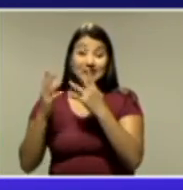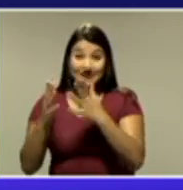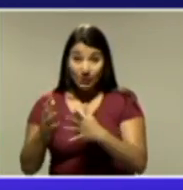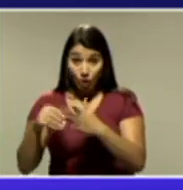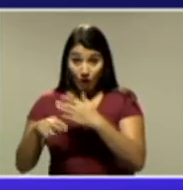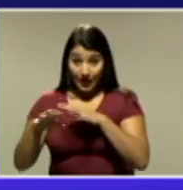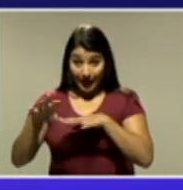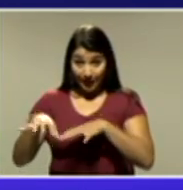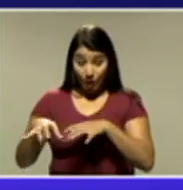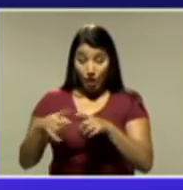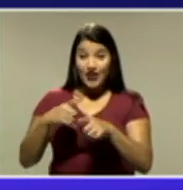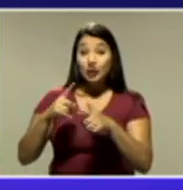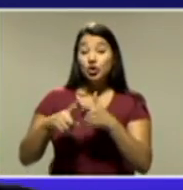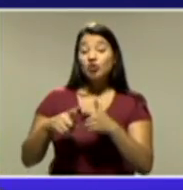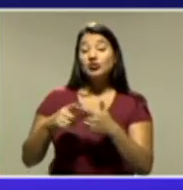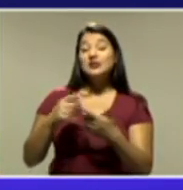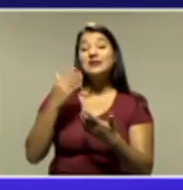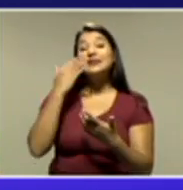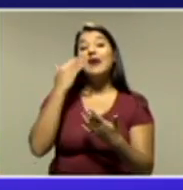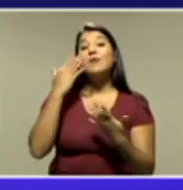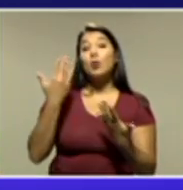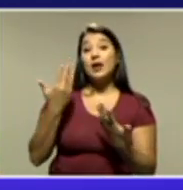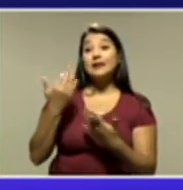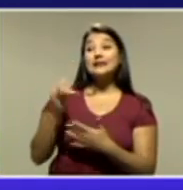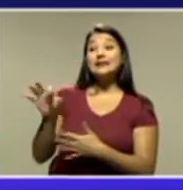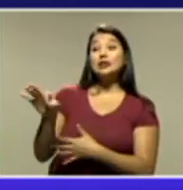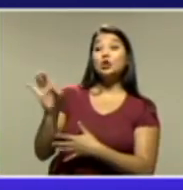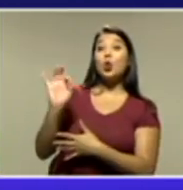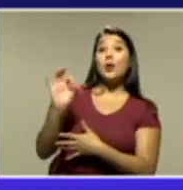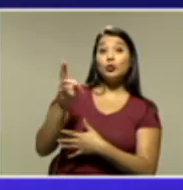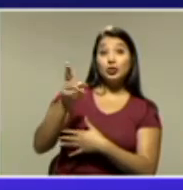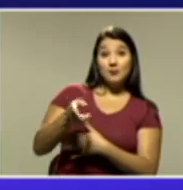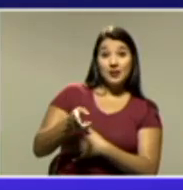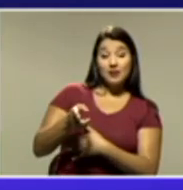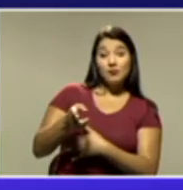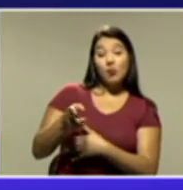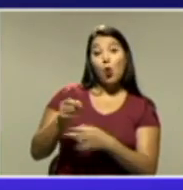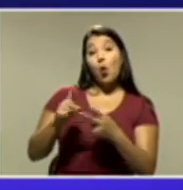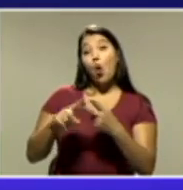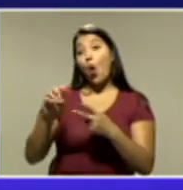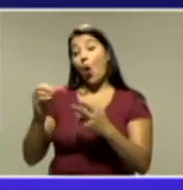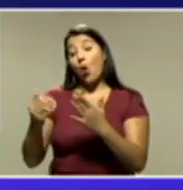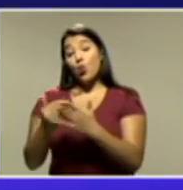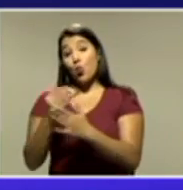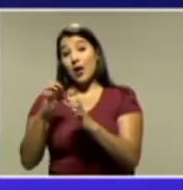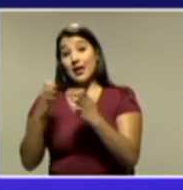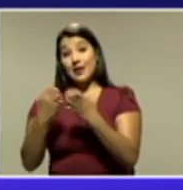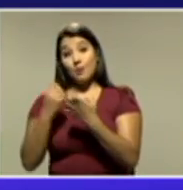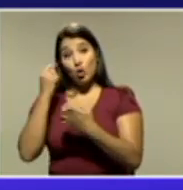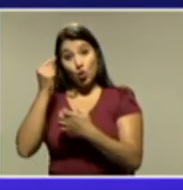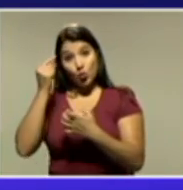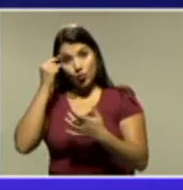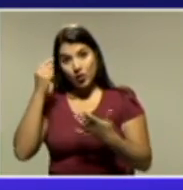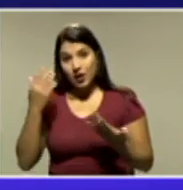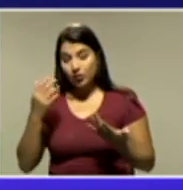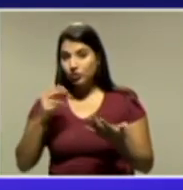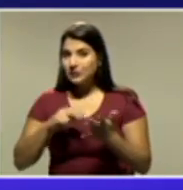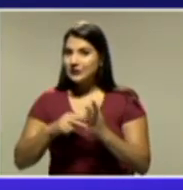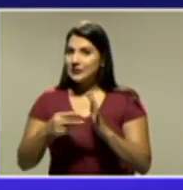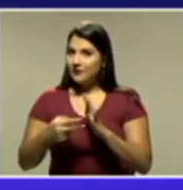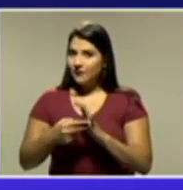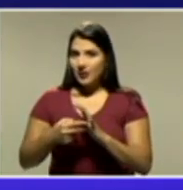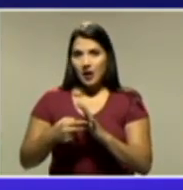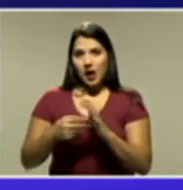que el que resulte electo, ya sea por reelección o un nuevo equipo de gobierno, tenga una mayor sintonía con